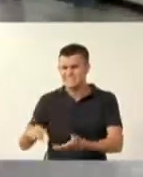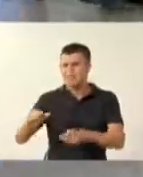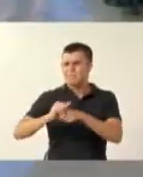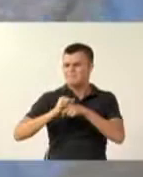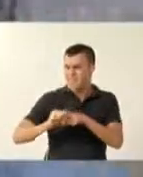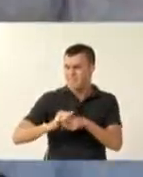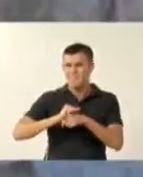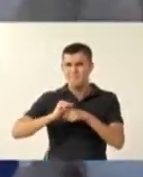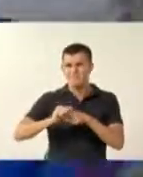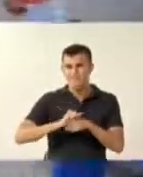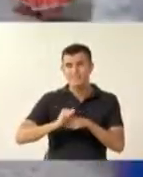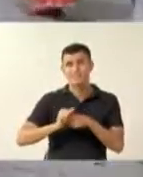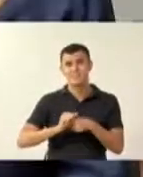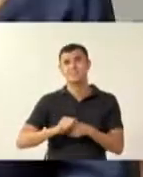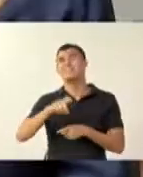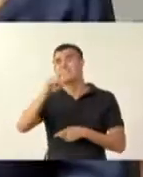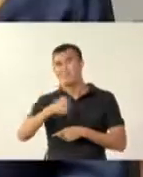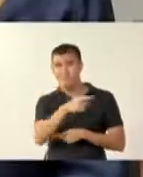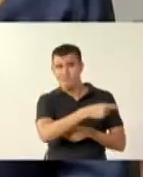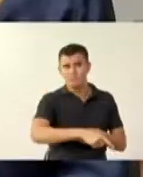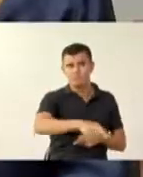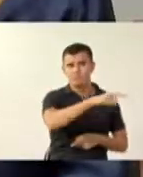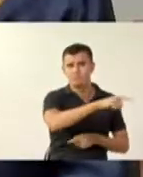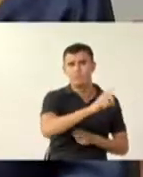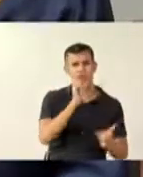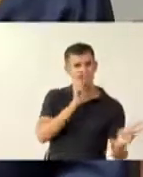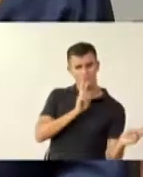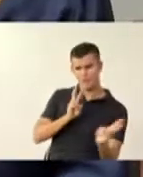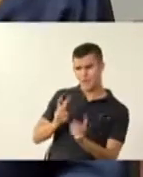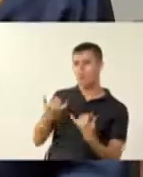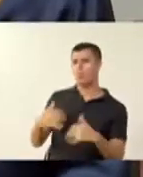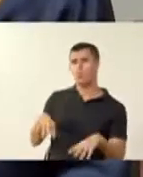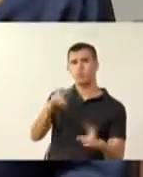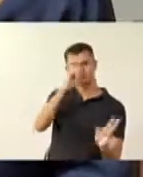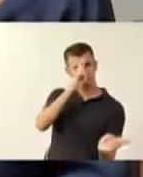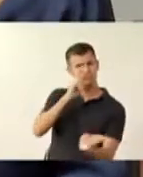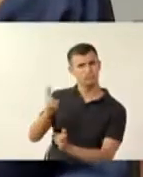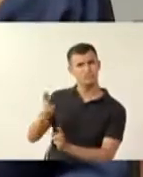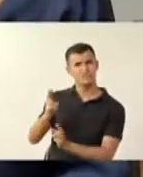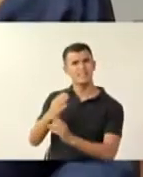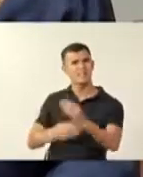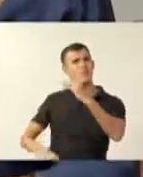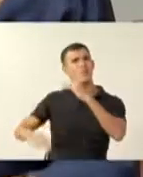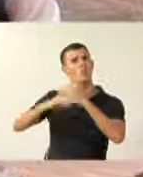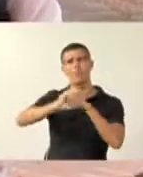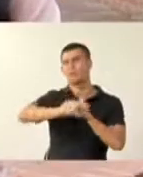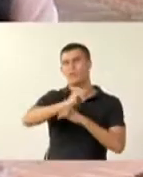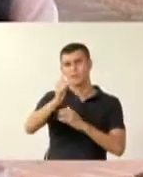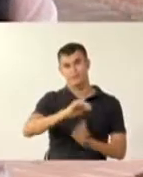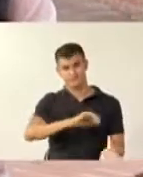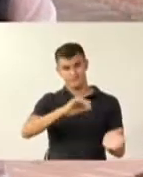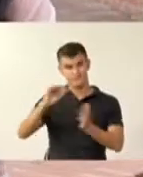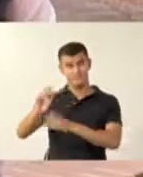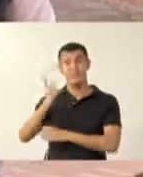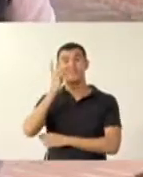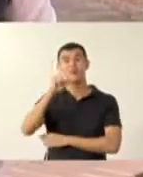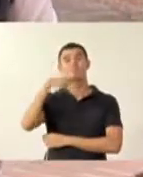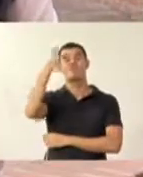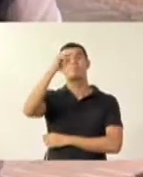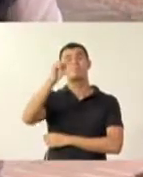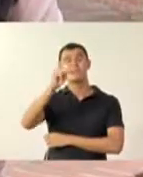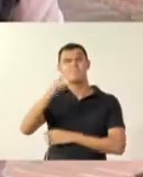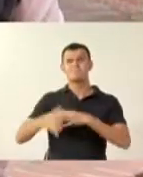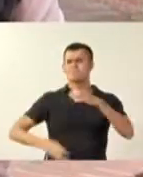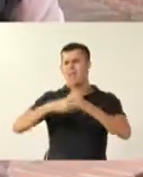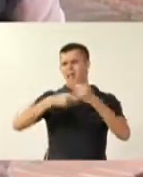bien. Yo creo que es hora que el público también sepa que eso es tan valioso como cualquier profesión. Nos vemos el próximo martes con